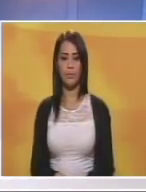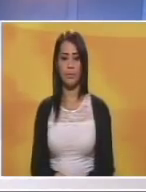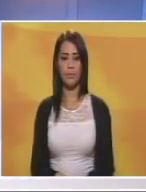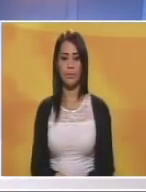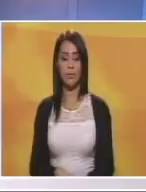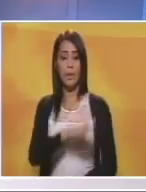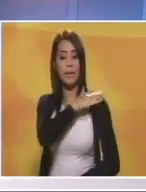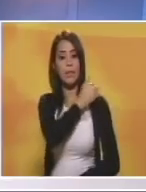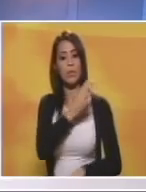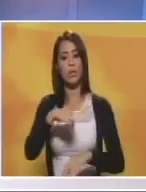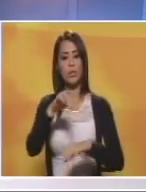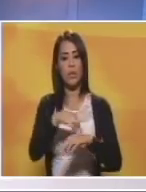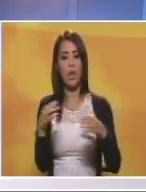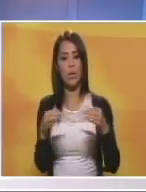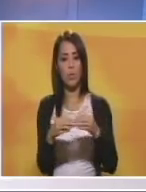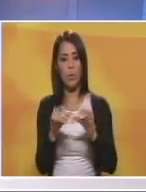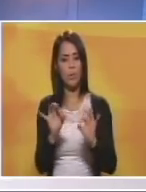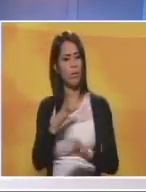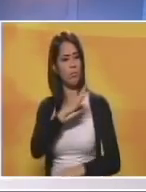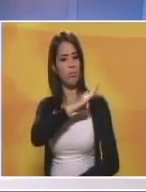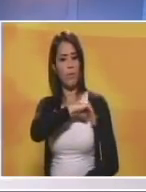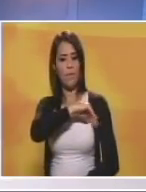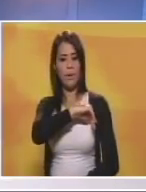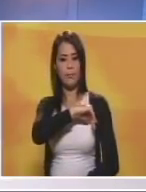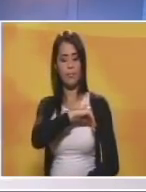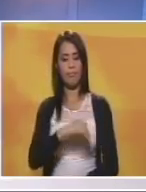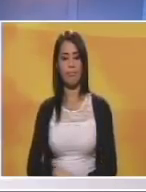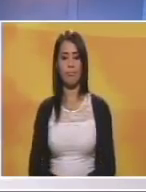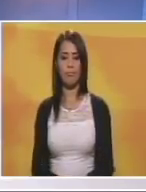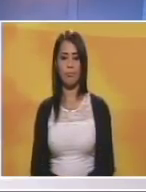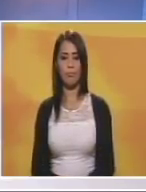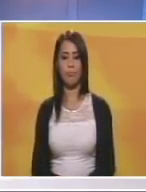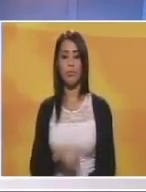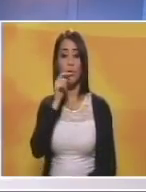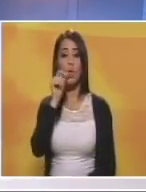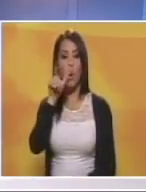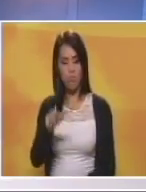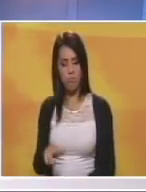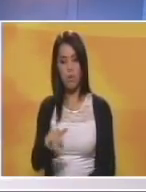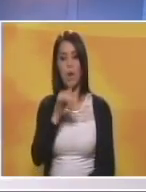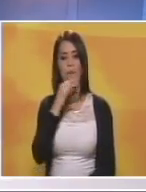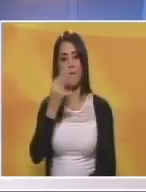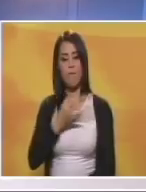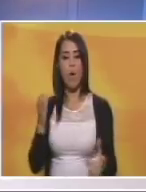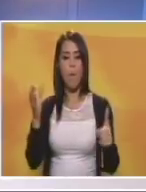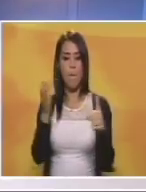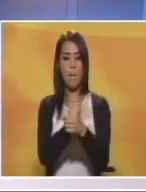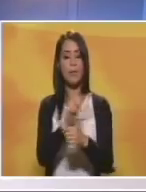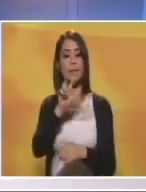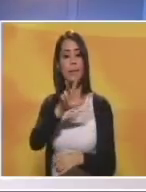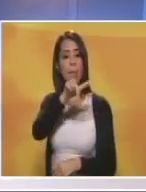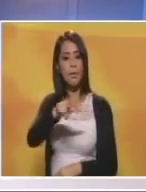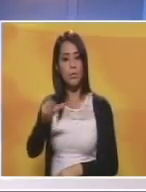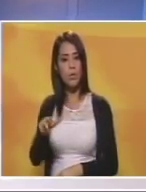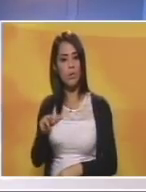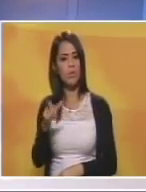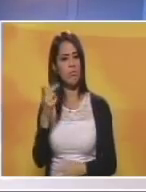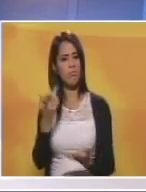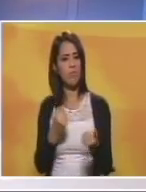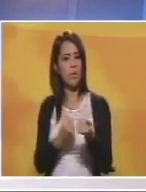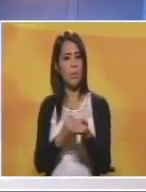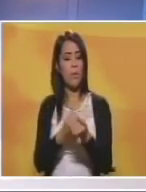El director nacional del Cuerpo de Investigaciones Científicas Penales y Criminalísticas, comisario Douglas Rico, confirmó la captura de 3 personas involucradas en